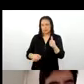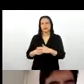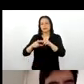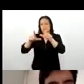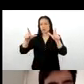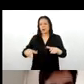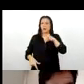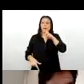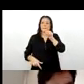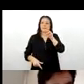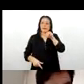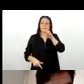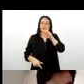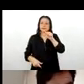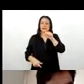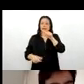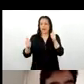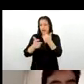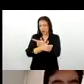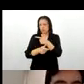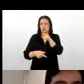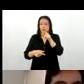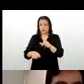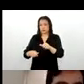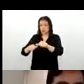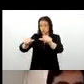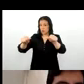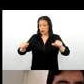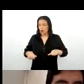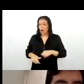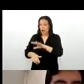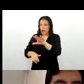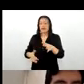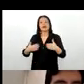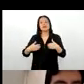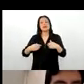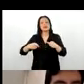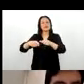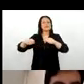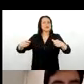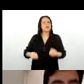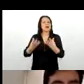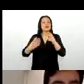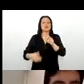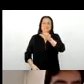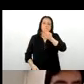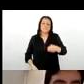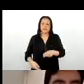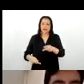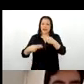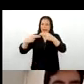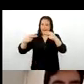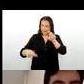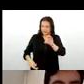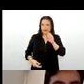Pampas de Ayacucho, ¿no? Este es un área que tiene una extensión de 3.000 hectáreas, se fue, se creó en